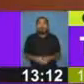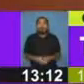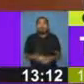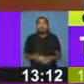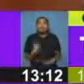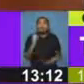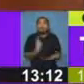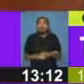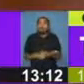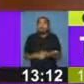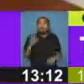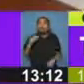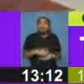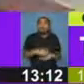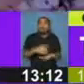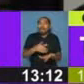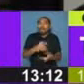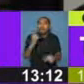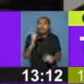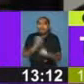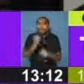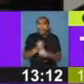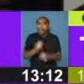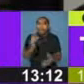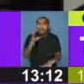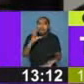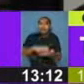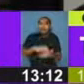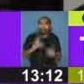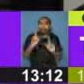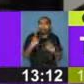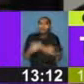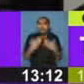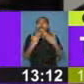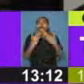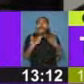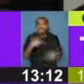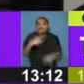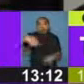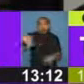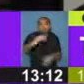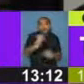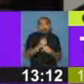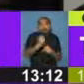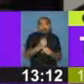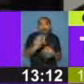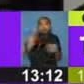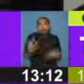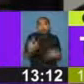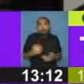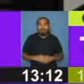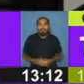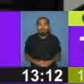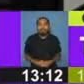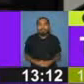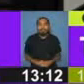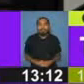empresa Muchísimas gracias por por todo el trabajo también mil disculpas eh Pero bueno